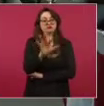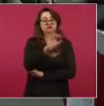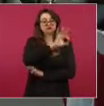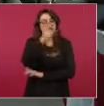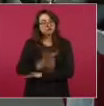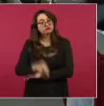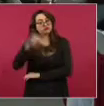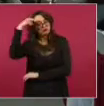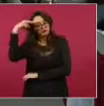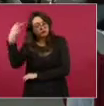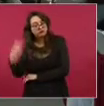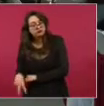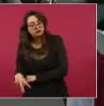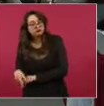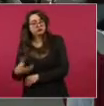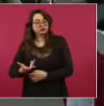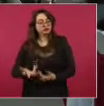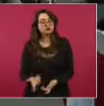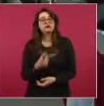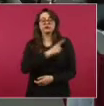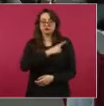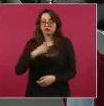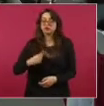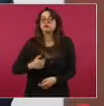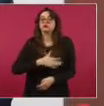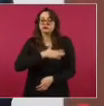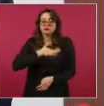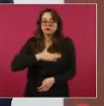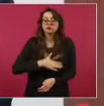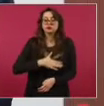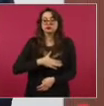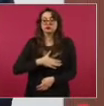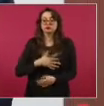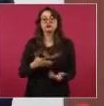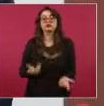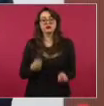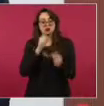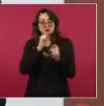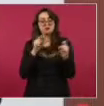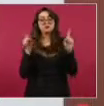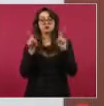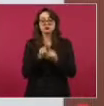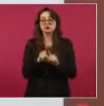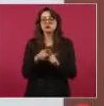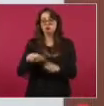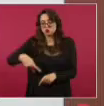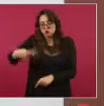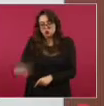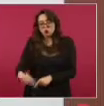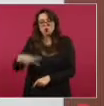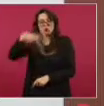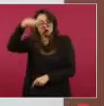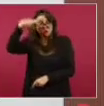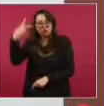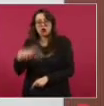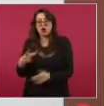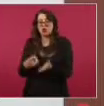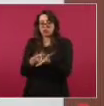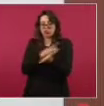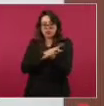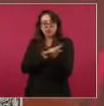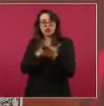los mexicanos y el resto para los extranjeros, y el reconocimiento al derecho de los nacionales a